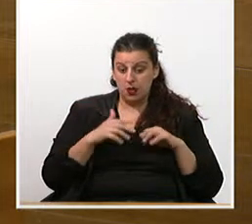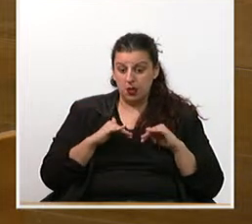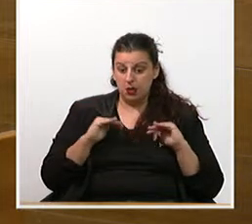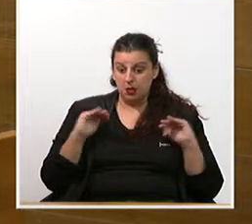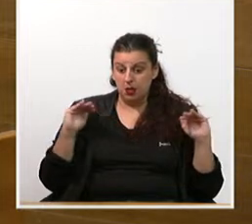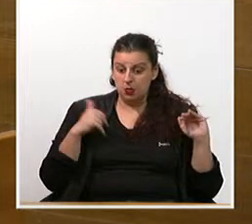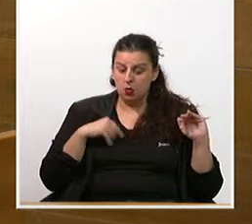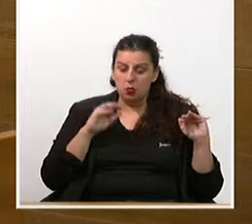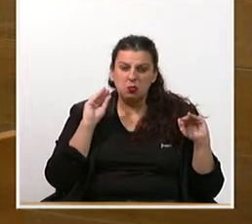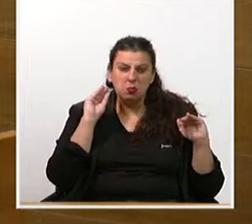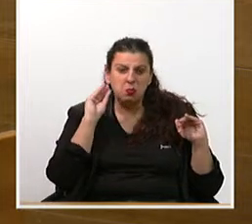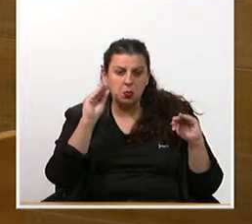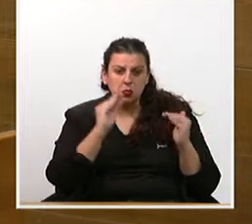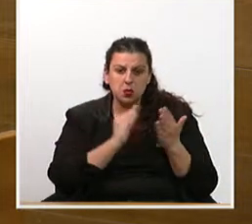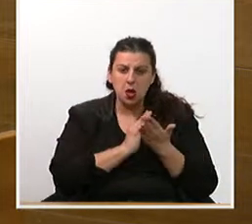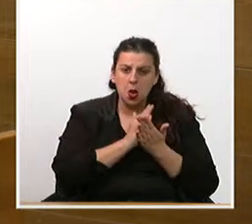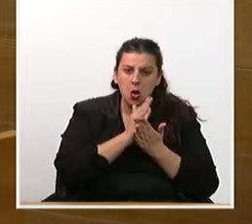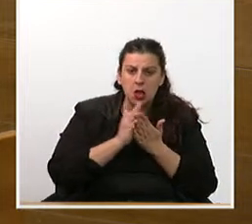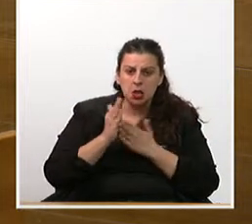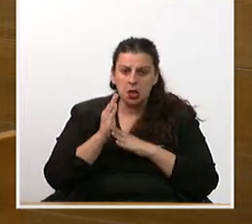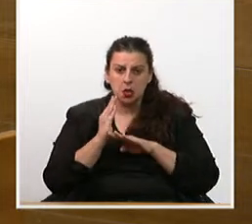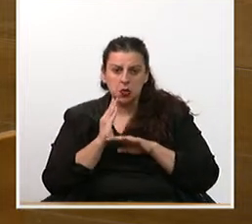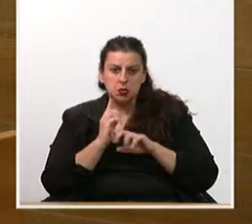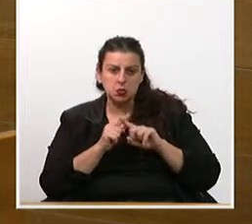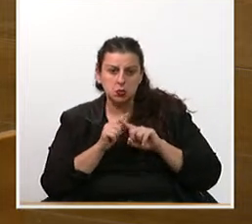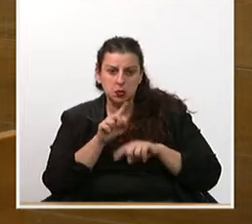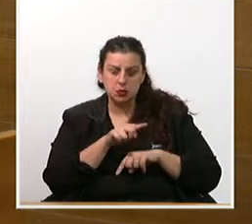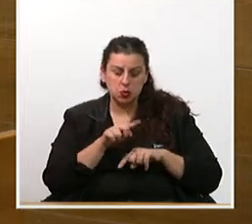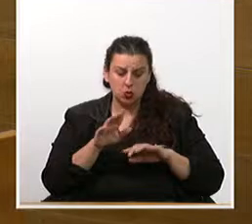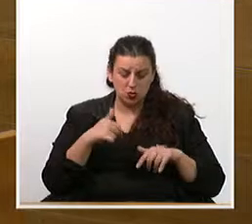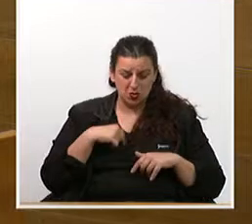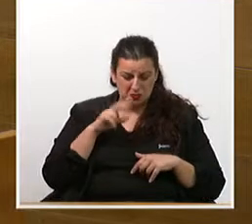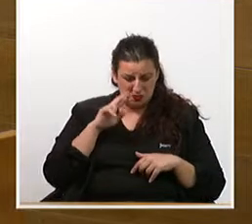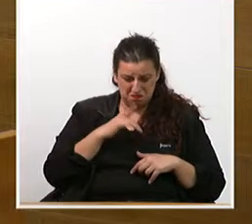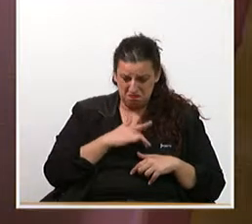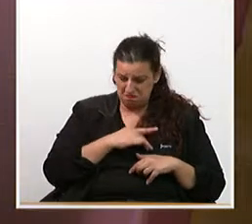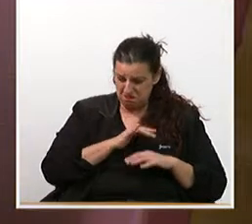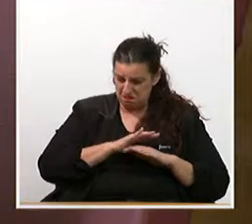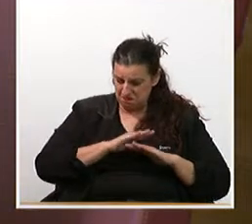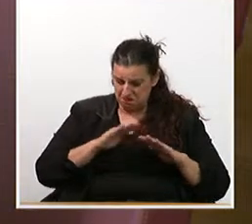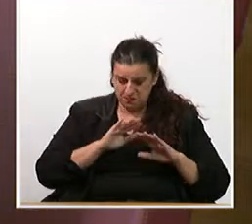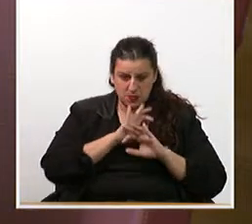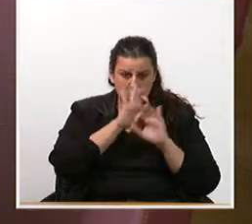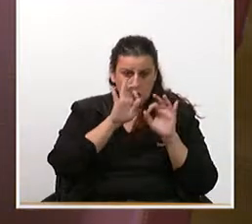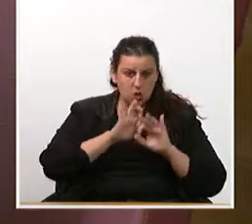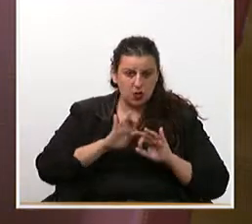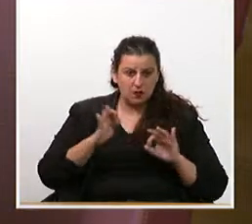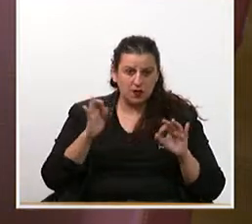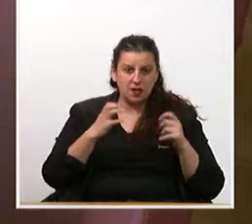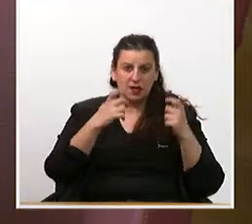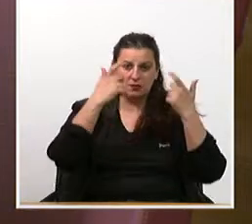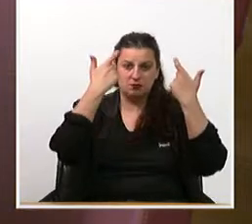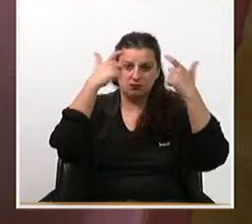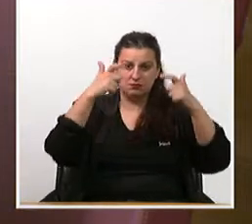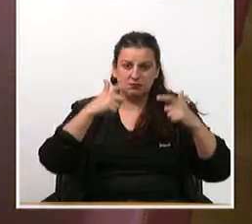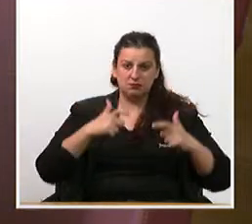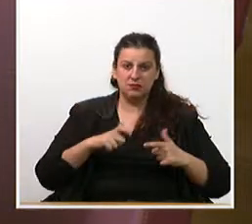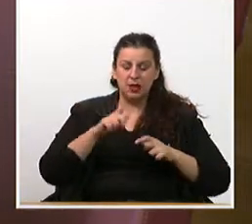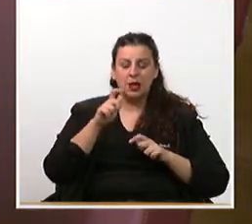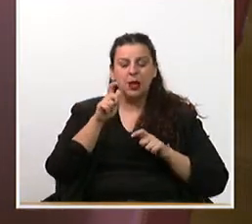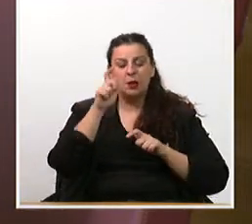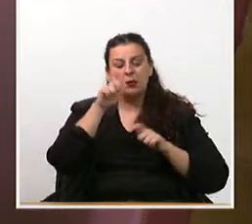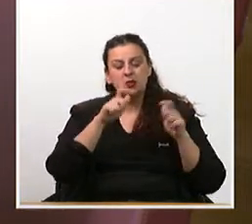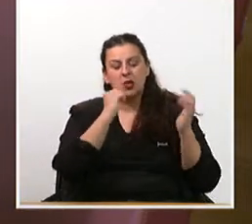preguntamos a nadie por su orientación sexual lo que nos parece perverso lo que nos par parece absolutamente diabólico es catalogar a las personas y